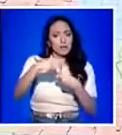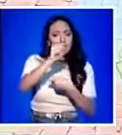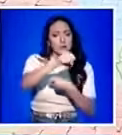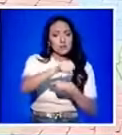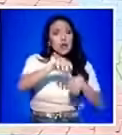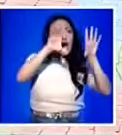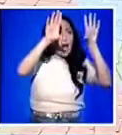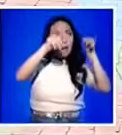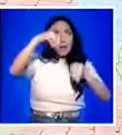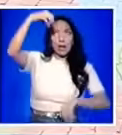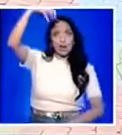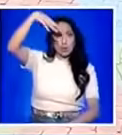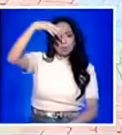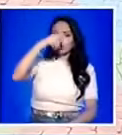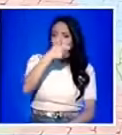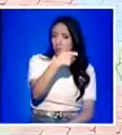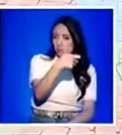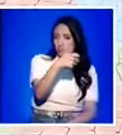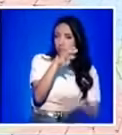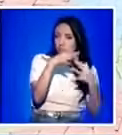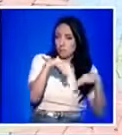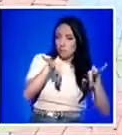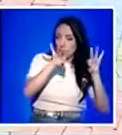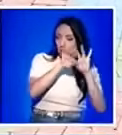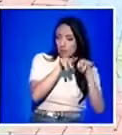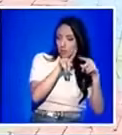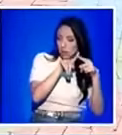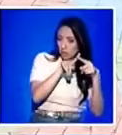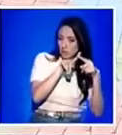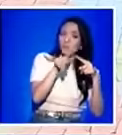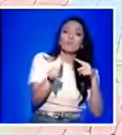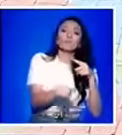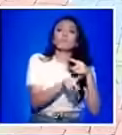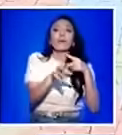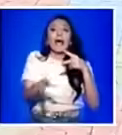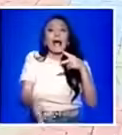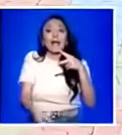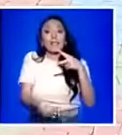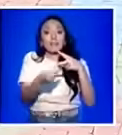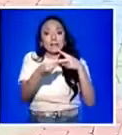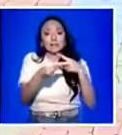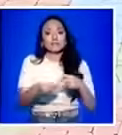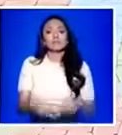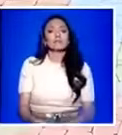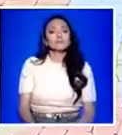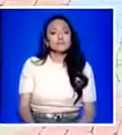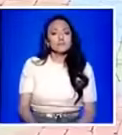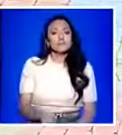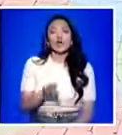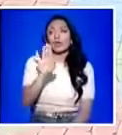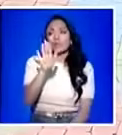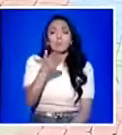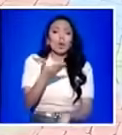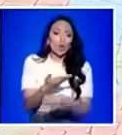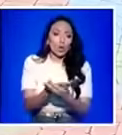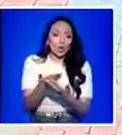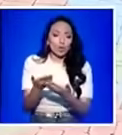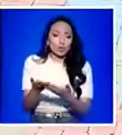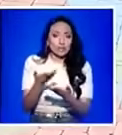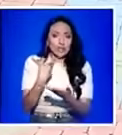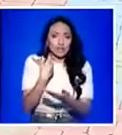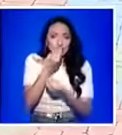apagando la luz, claro, eso es muy importante y es parte de la Hora del Planeta, sino también con otras actividades que ya vamos a